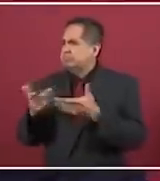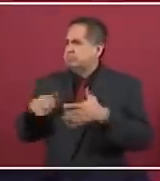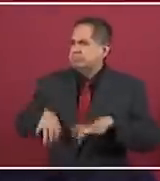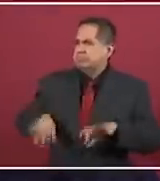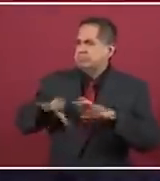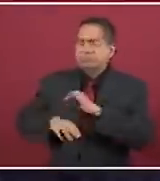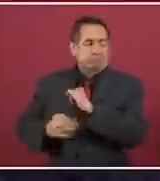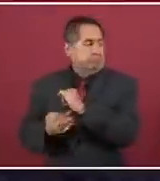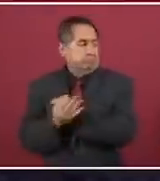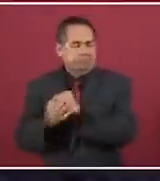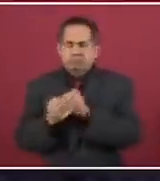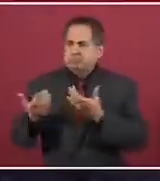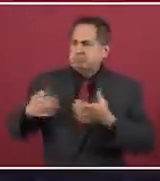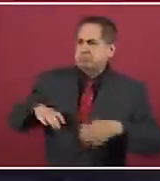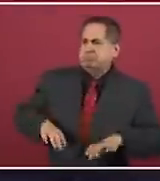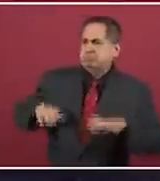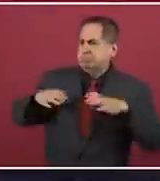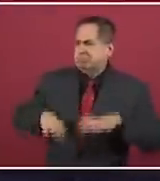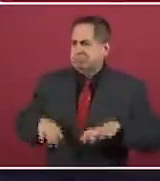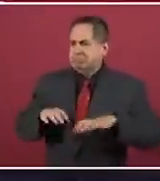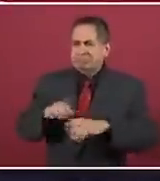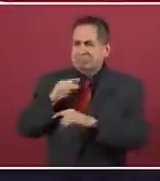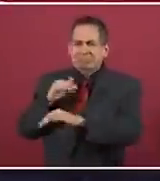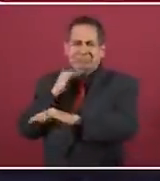público. Yo entiendo